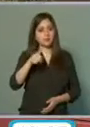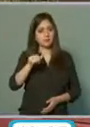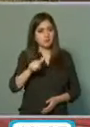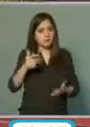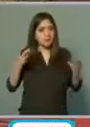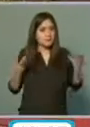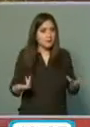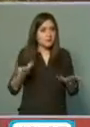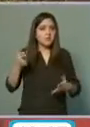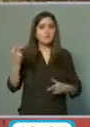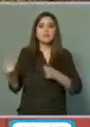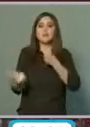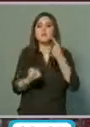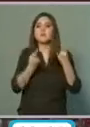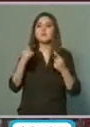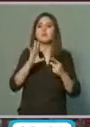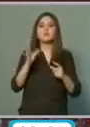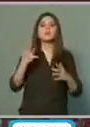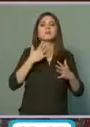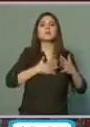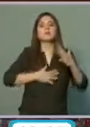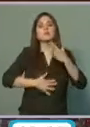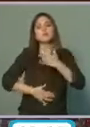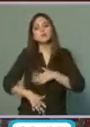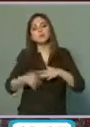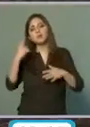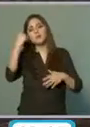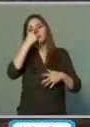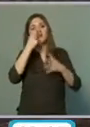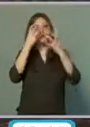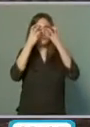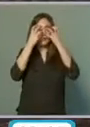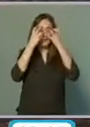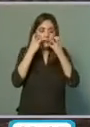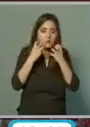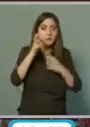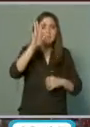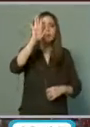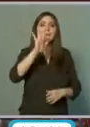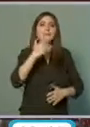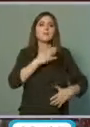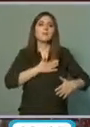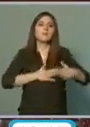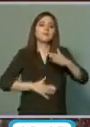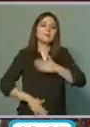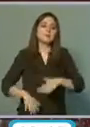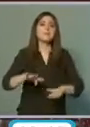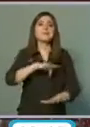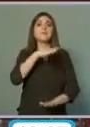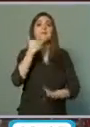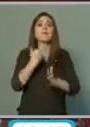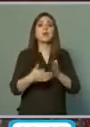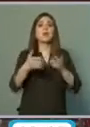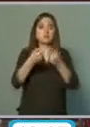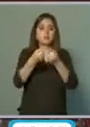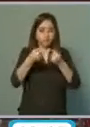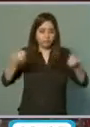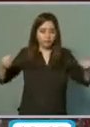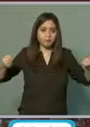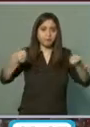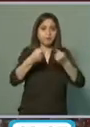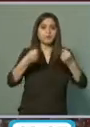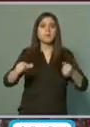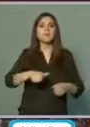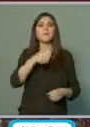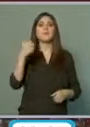se la nos- Porque uno ya se ve ojera, así de... la piel desvitalizada, cansada, Claro. la falta de tonicidad, empieza la